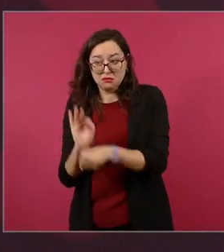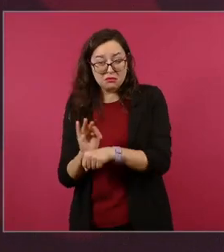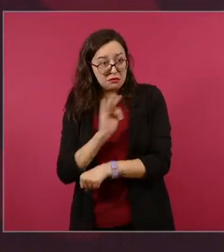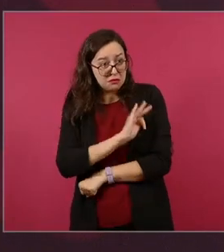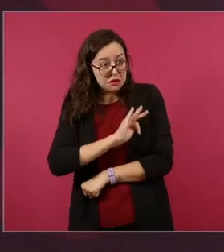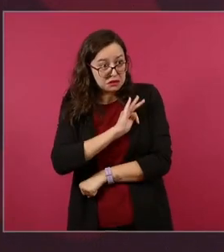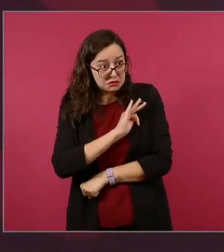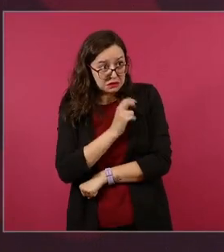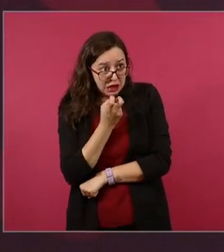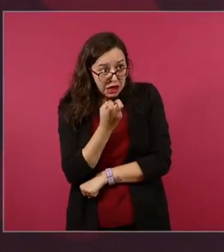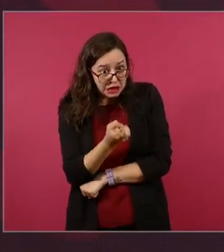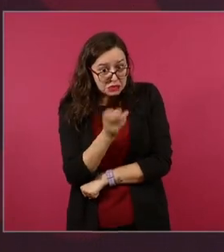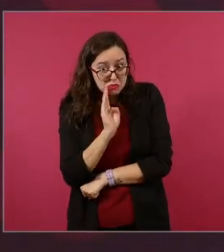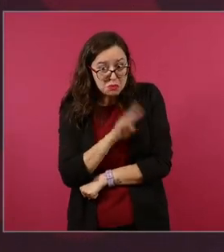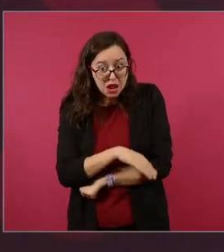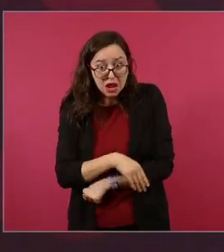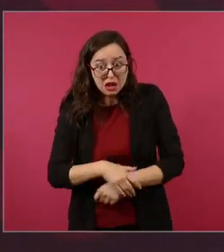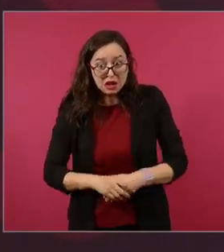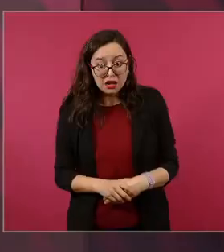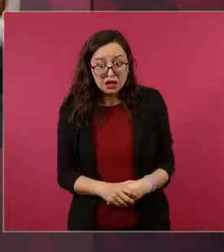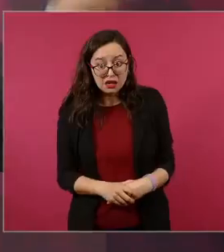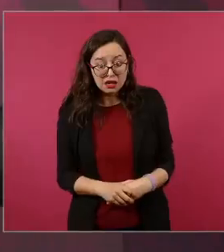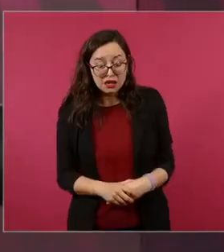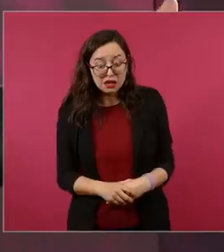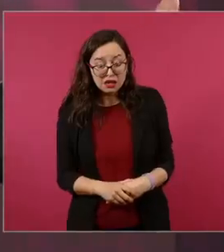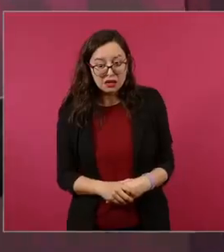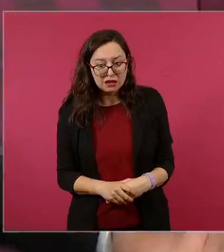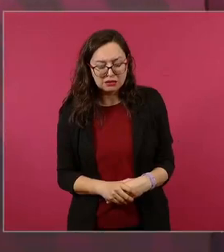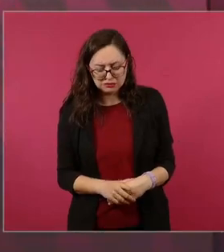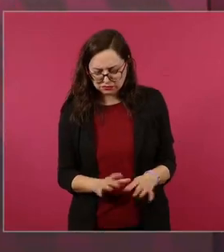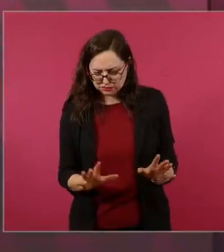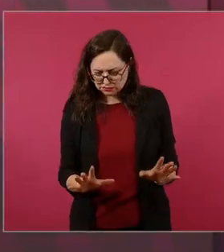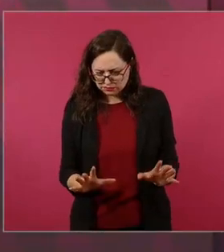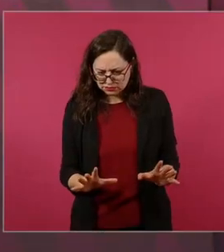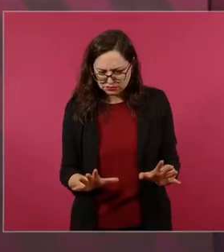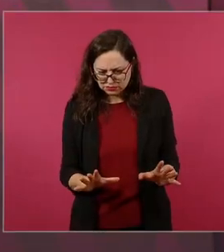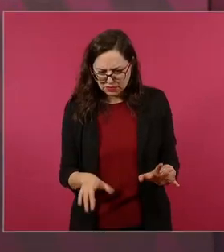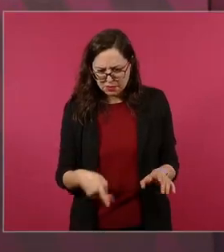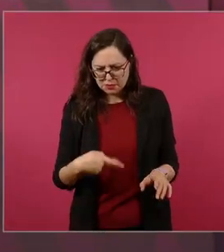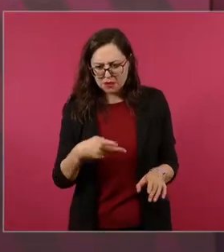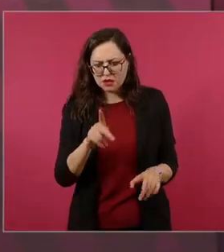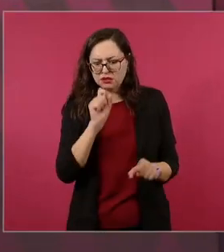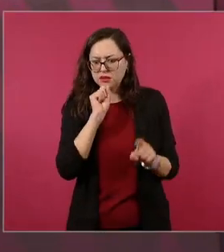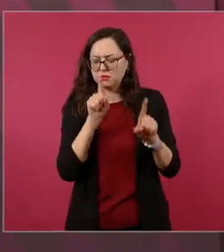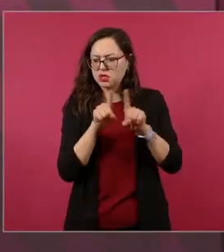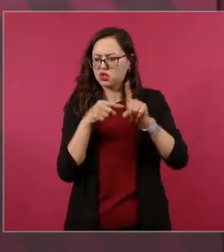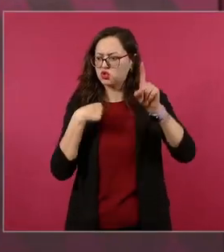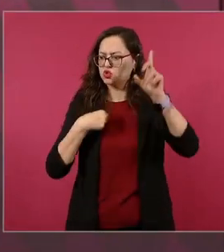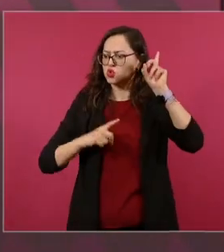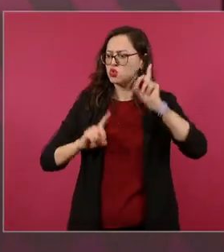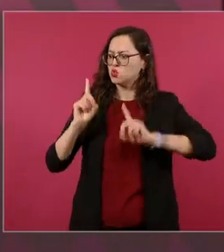Pero también les preguntaría, ¿y qué pasaba con ese dinero antes?